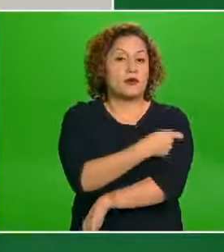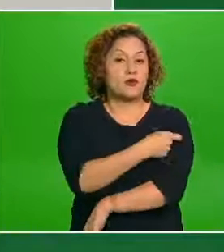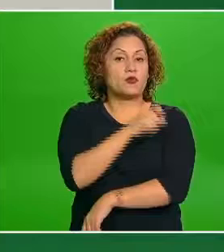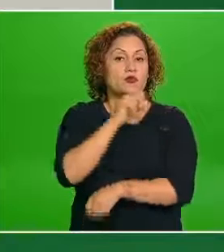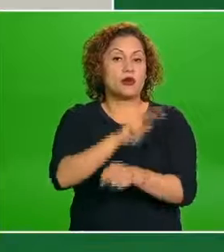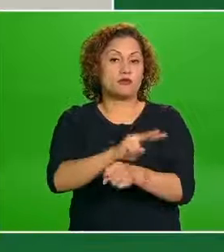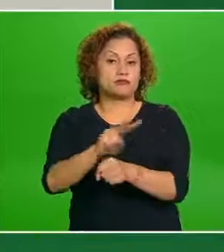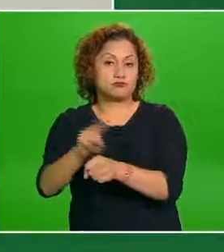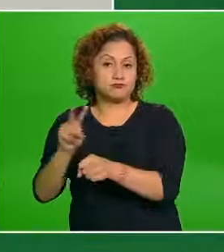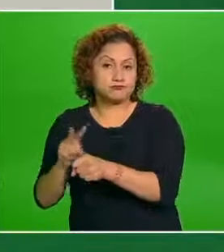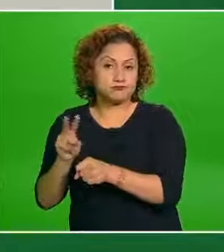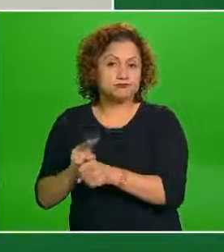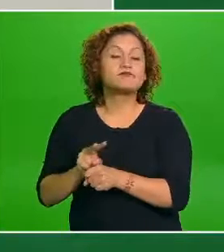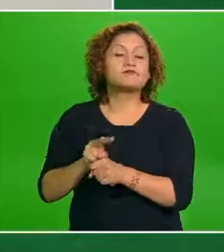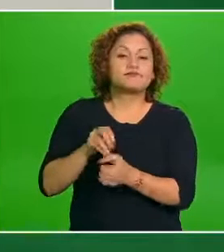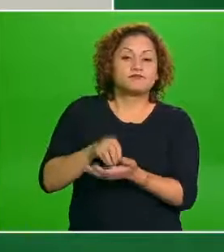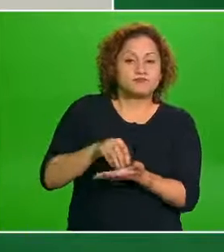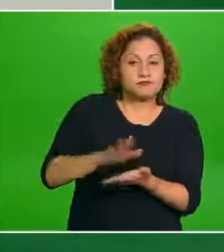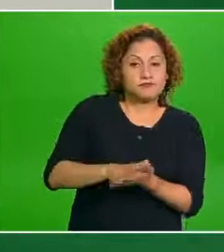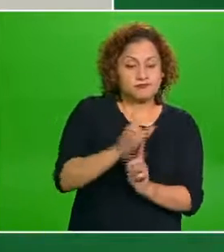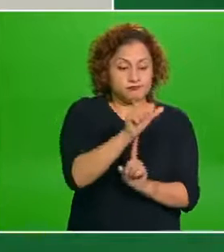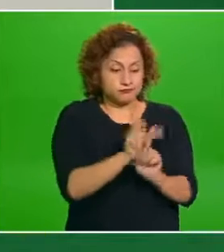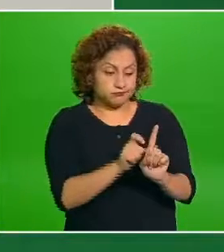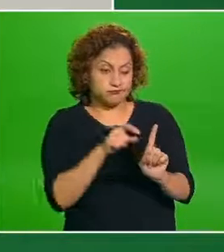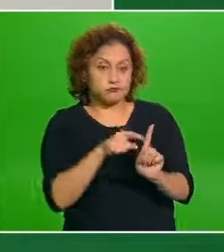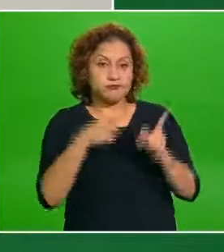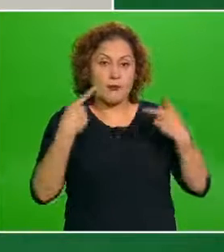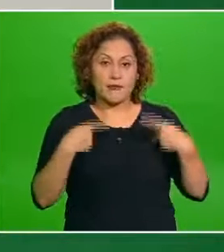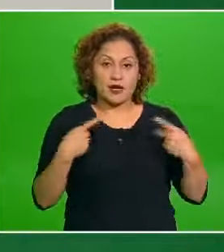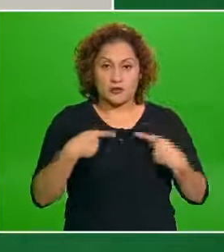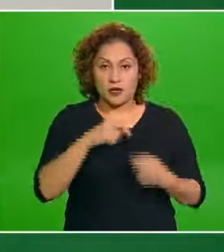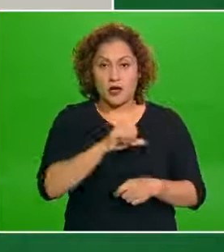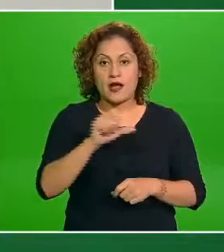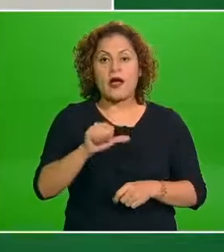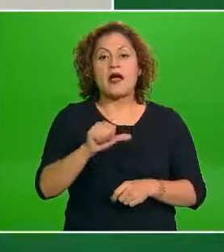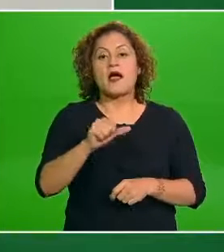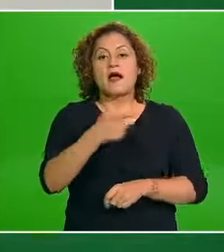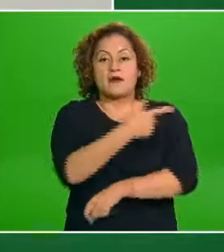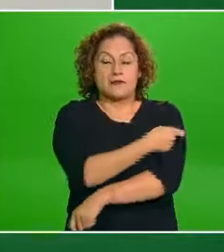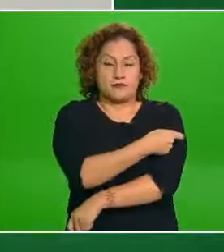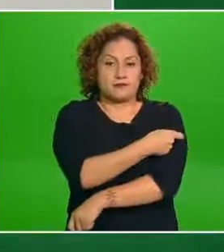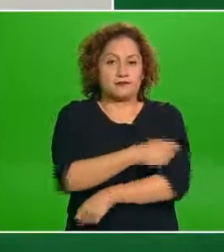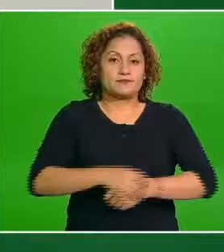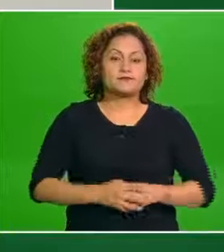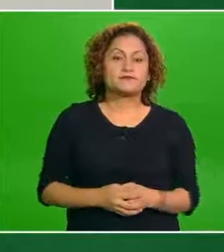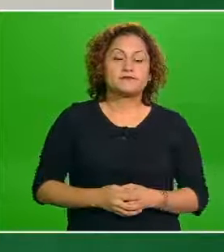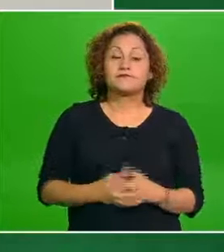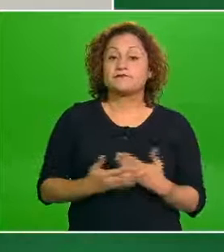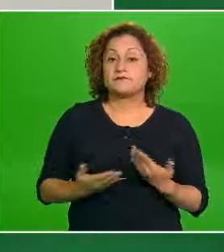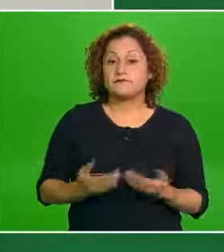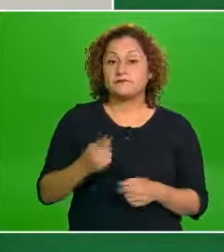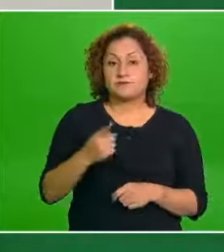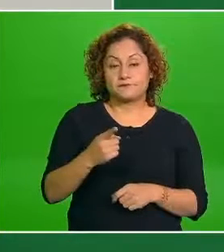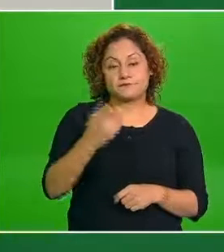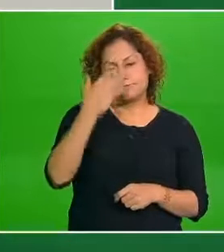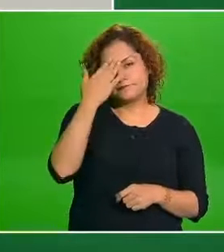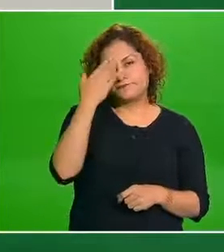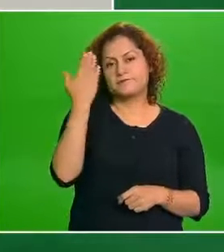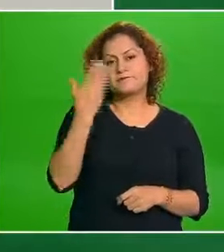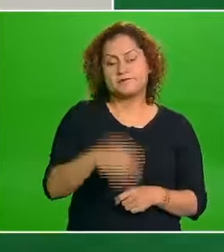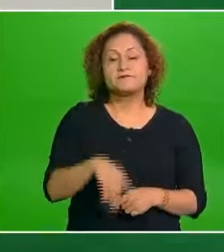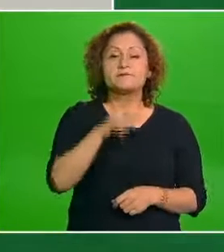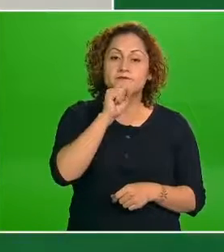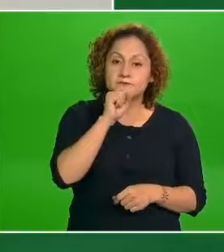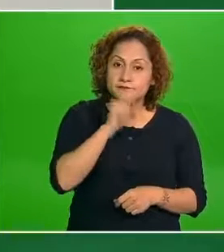la valoración que se le hace a la persona para poder llevar a cabo toda estrategia. De seguro, con los arribos